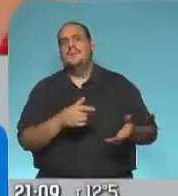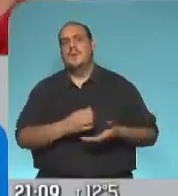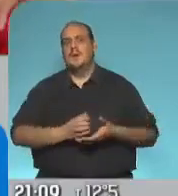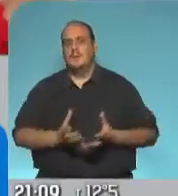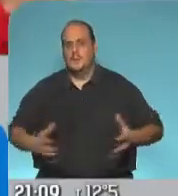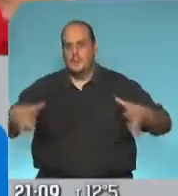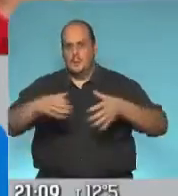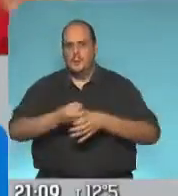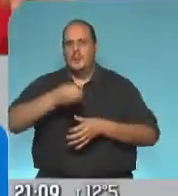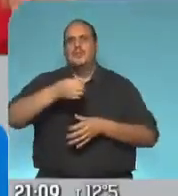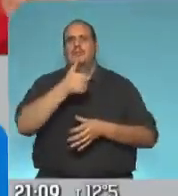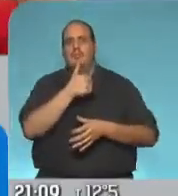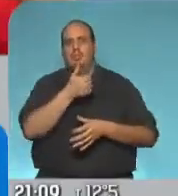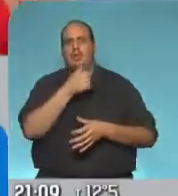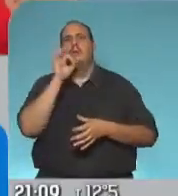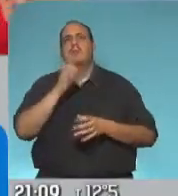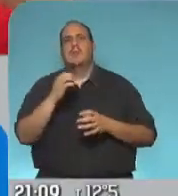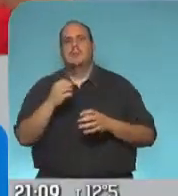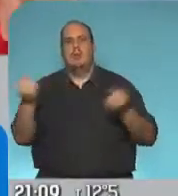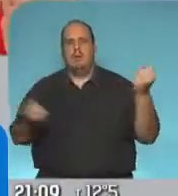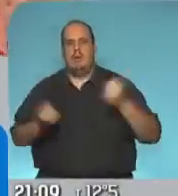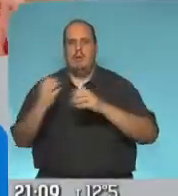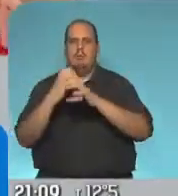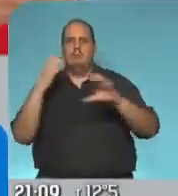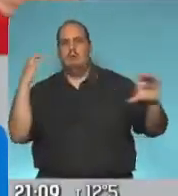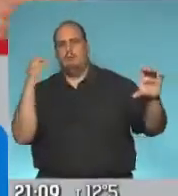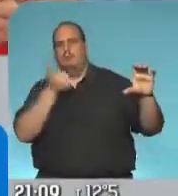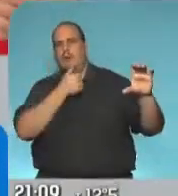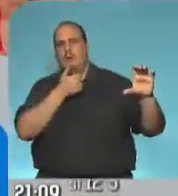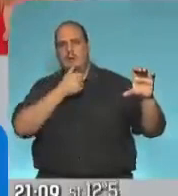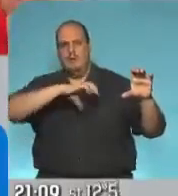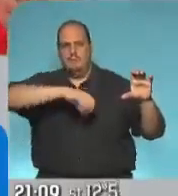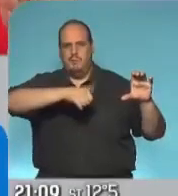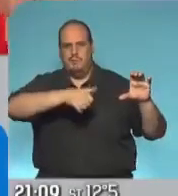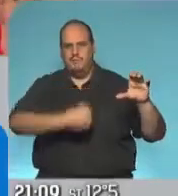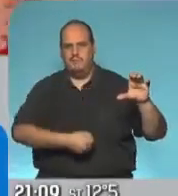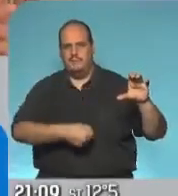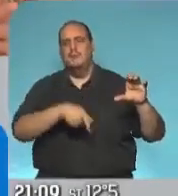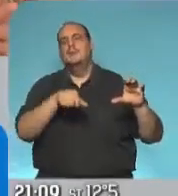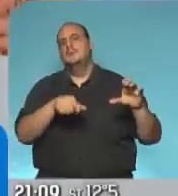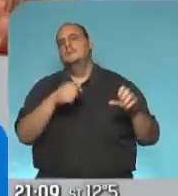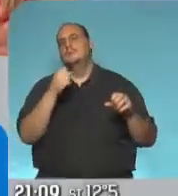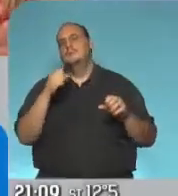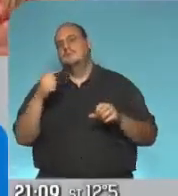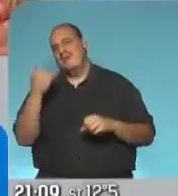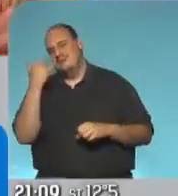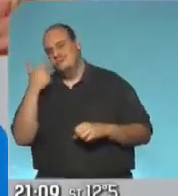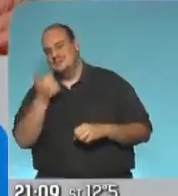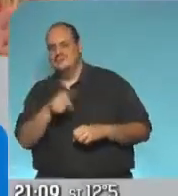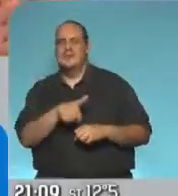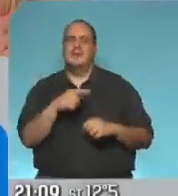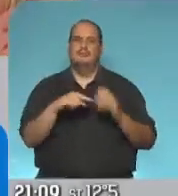bidones, va a haber camiones cisternas. En realidad va a haber camiones cisternas, que es lo que está funcionando ahora. Vienen trabajando en conjunto la ciudad y AISA, vienen